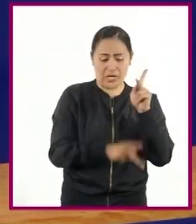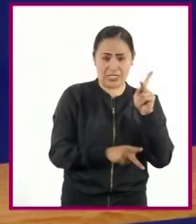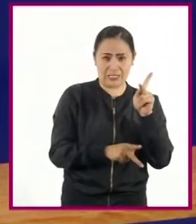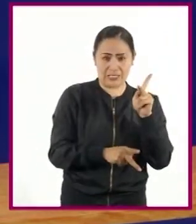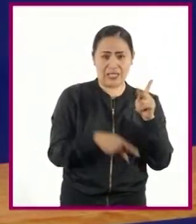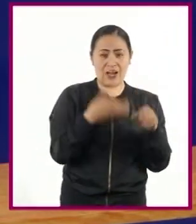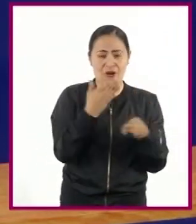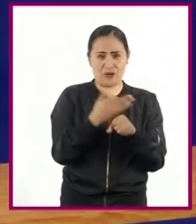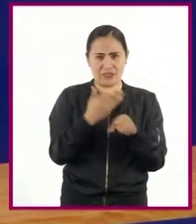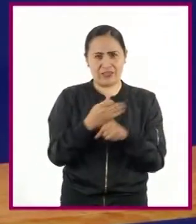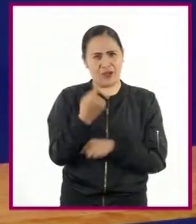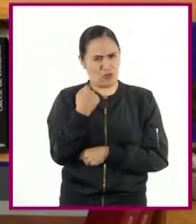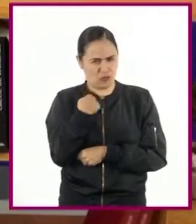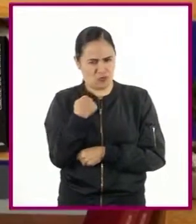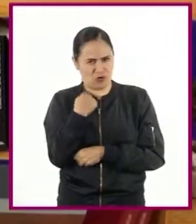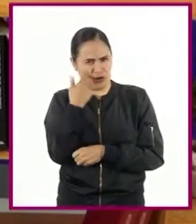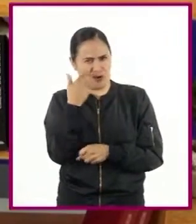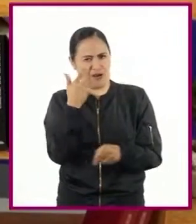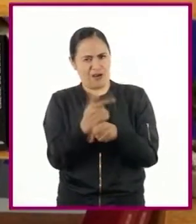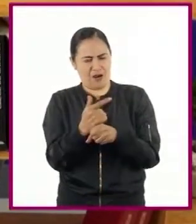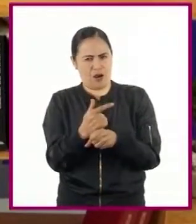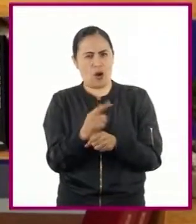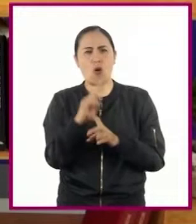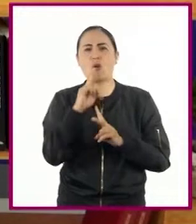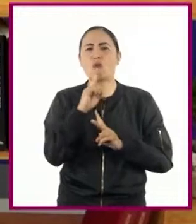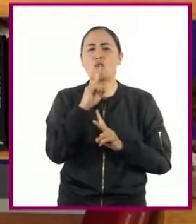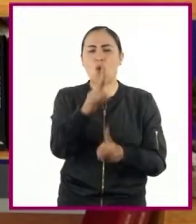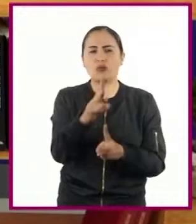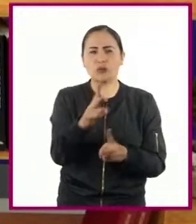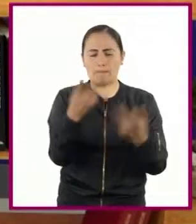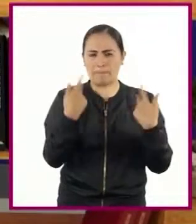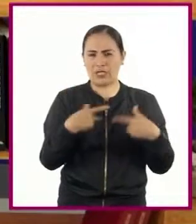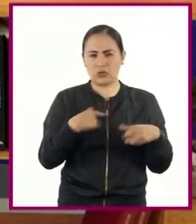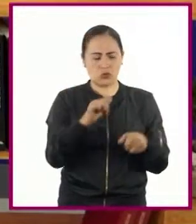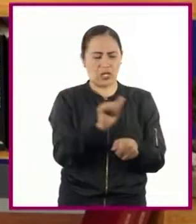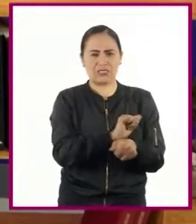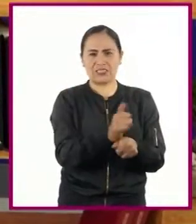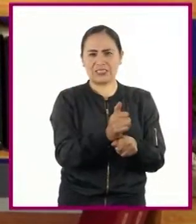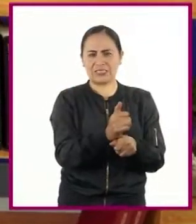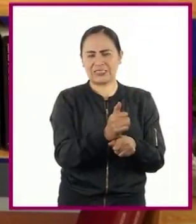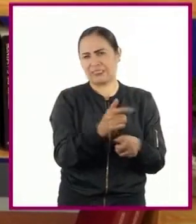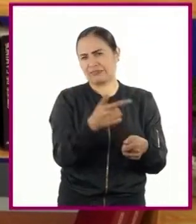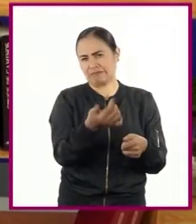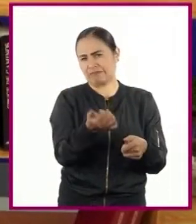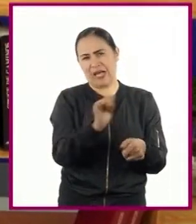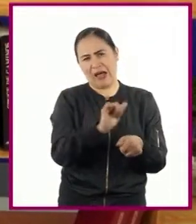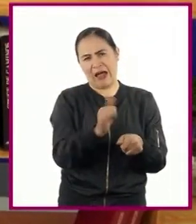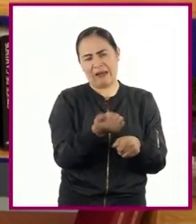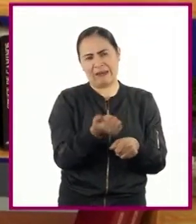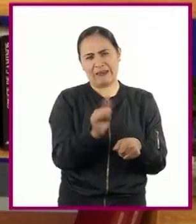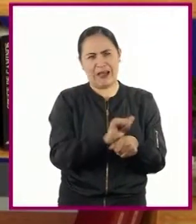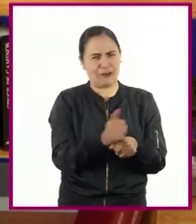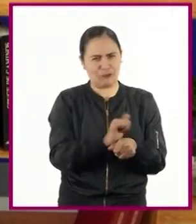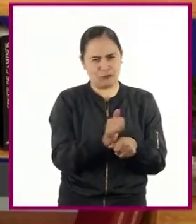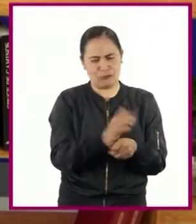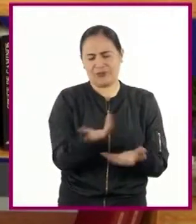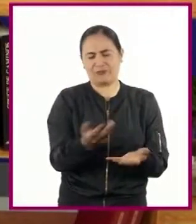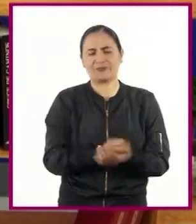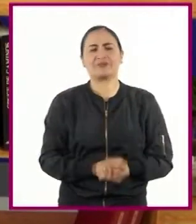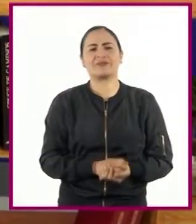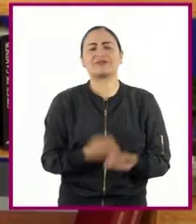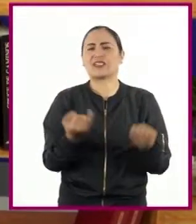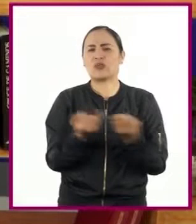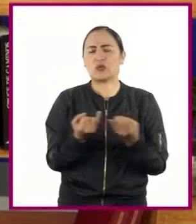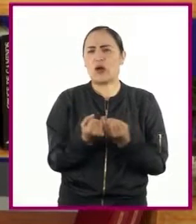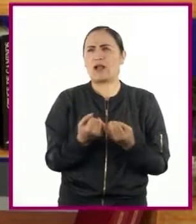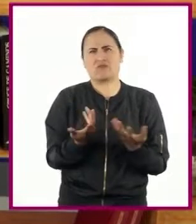pude identificar, desde luego, las voces de los actores, la música y los efectos como los pasos de las